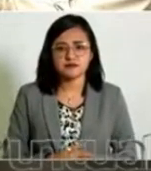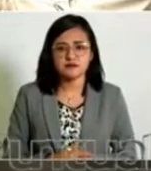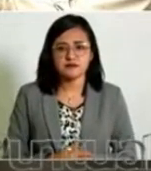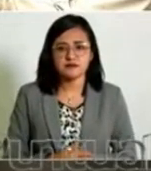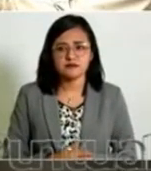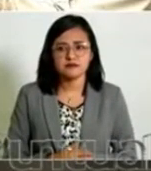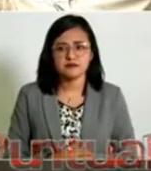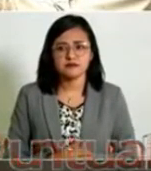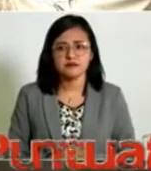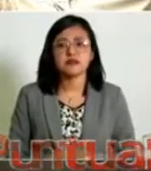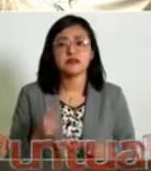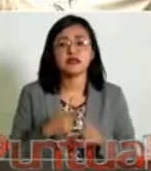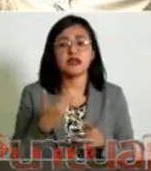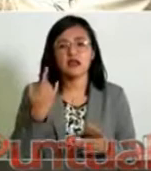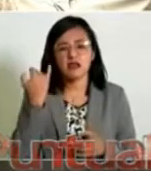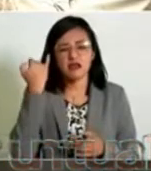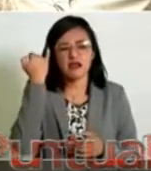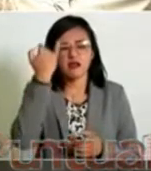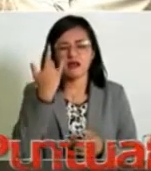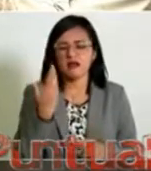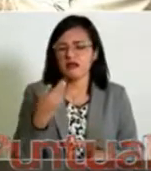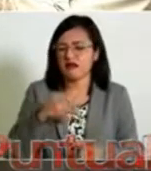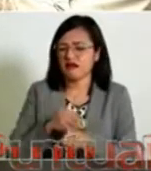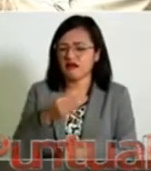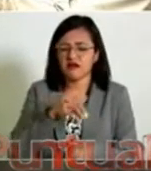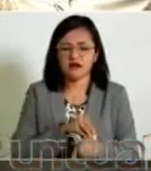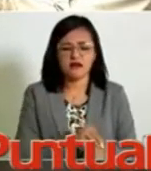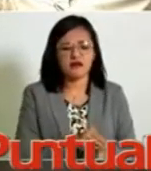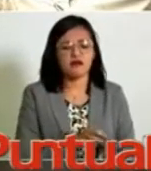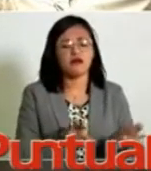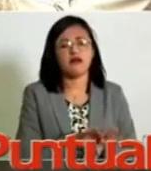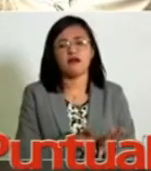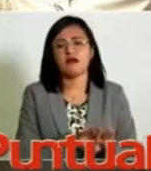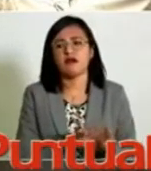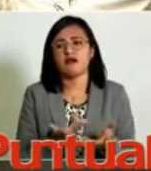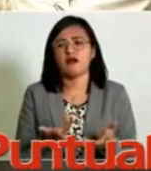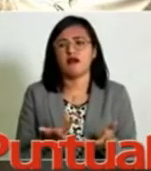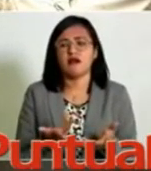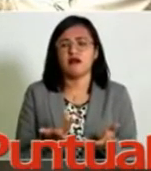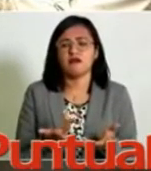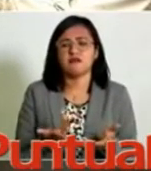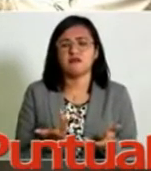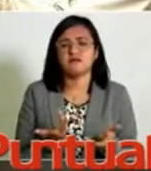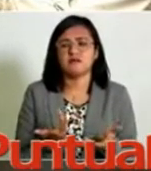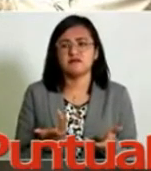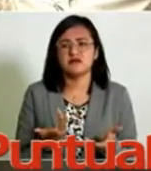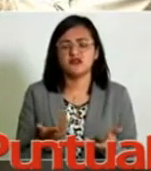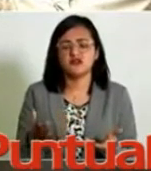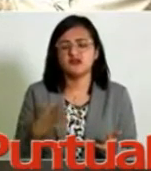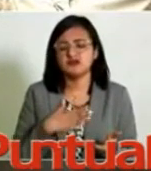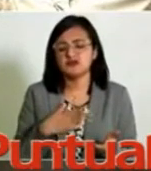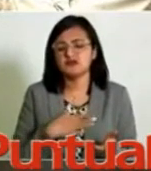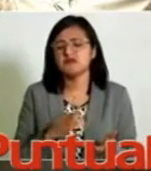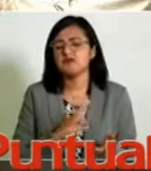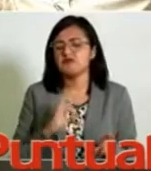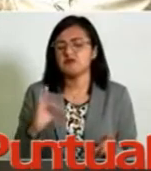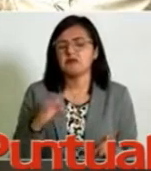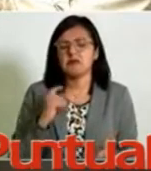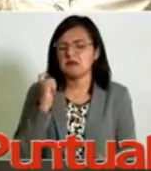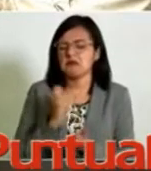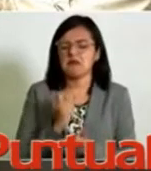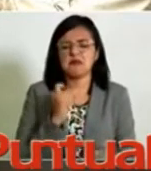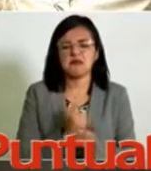te llegan y crean escenarios privilegio a través de generosas